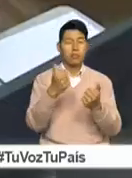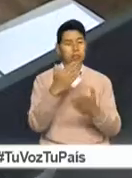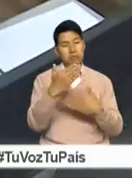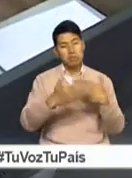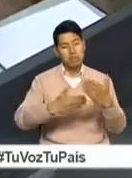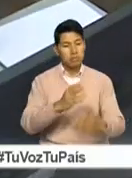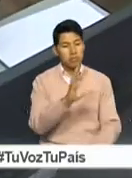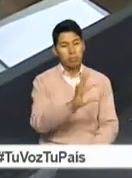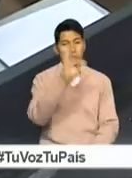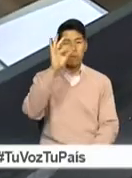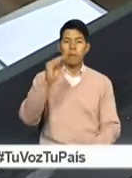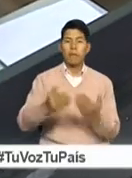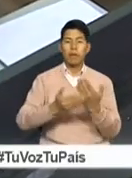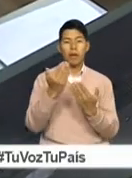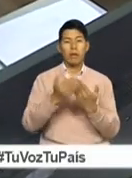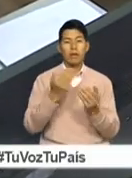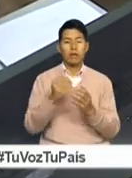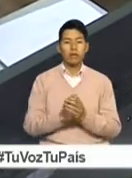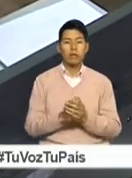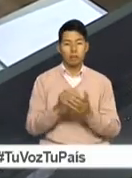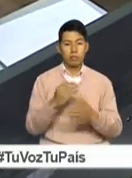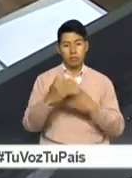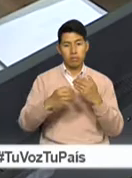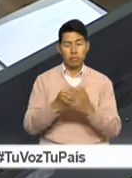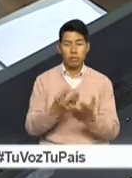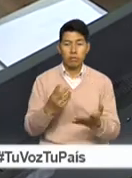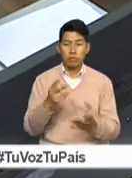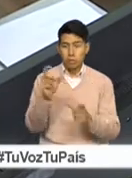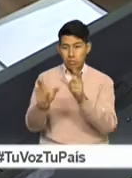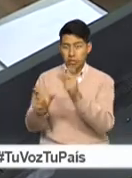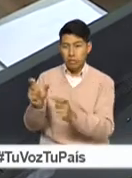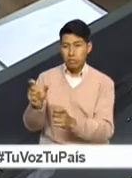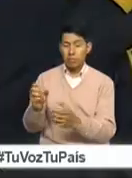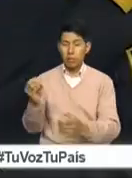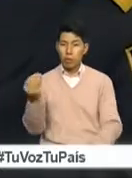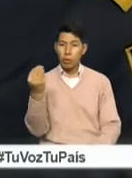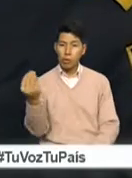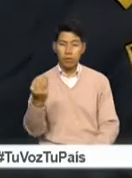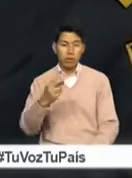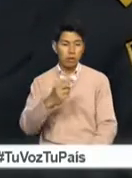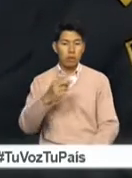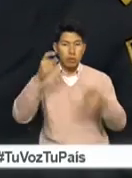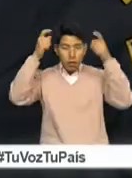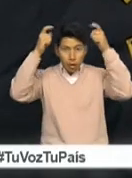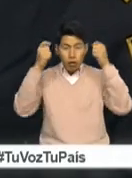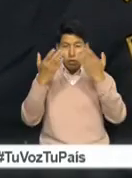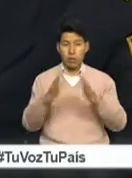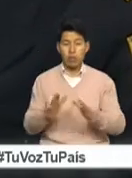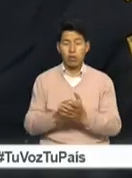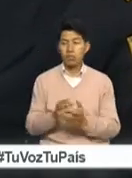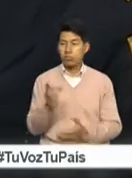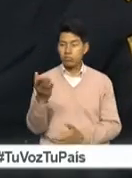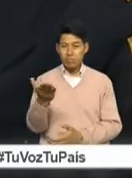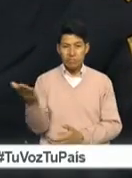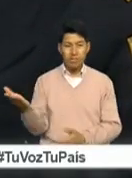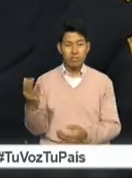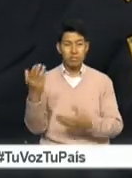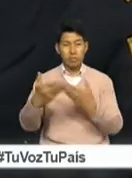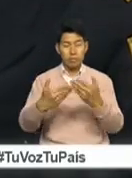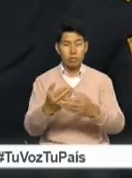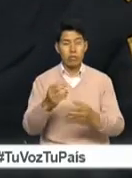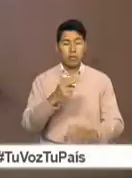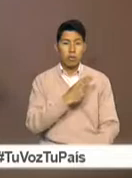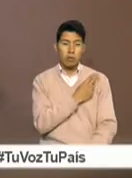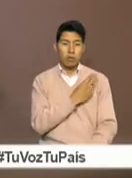los jóvenes graduados de tercero de bachillerato con mayor puntaje en el sistema escolar público tendrán acceso preferencial a la educación